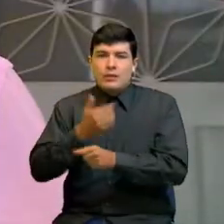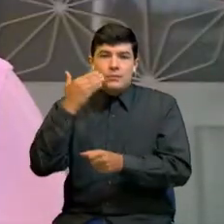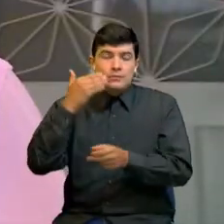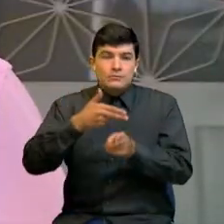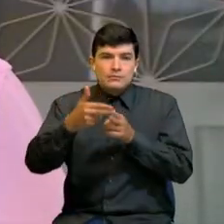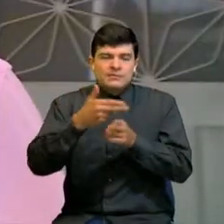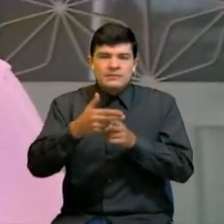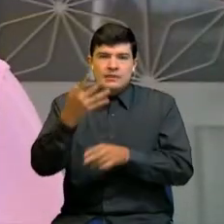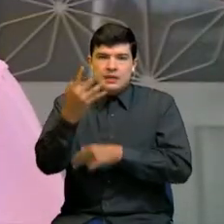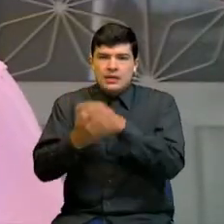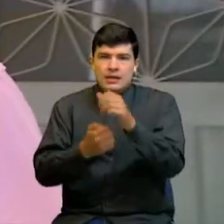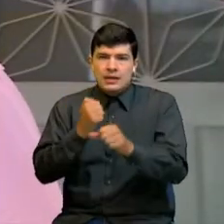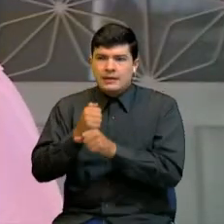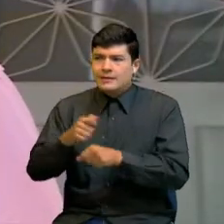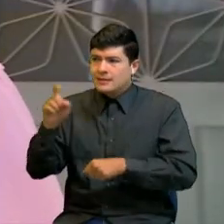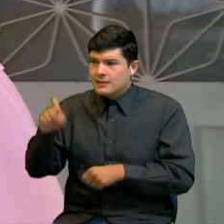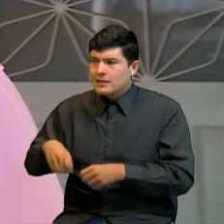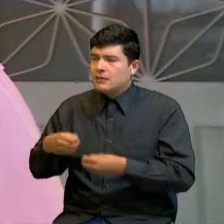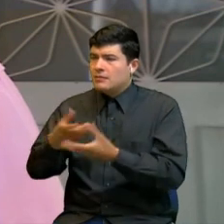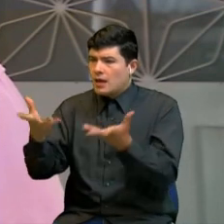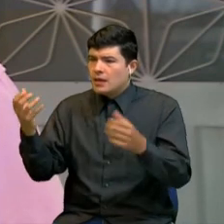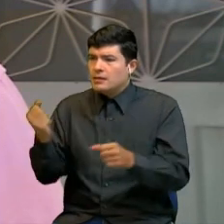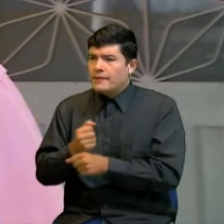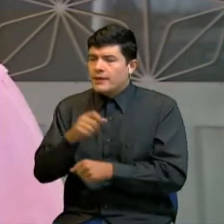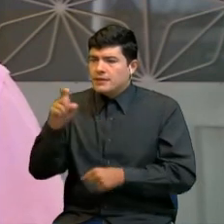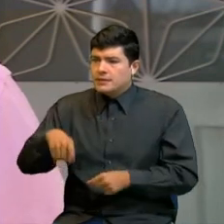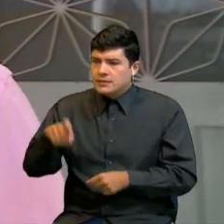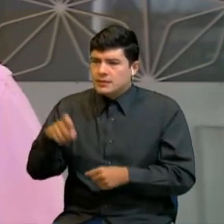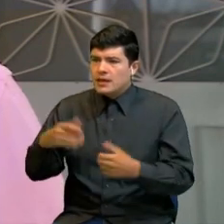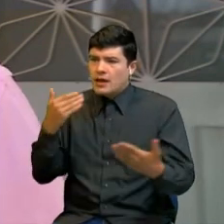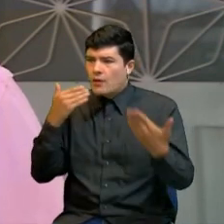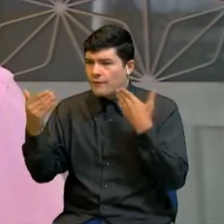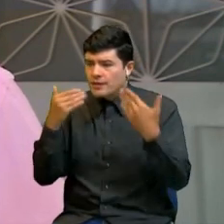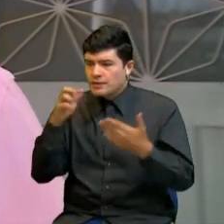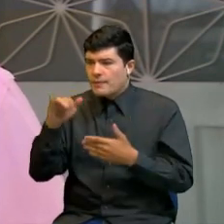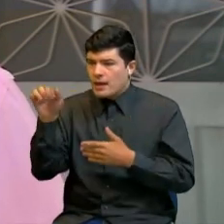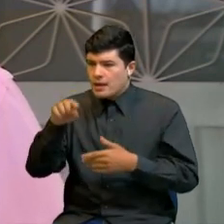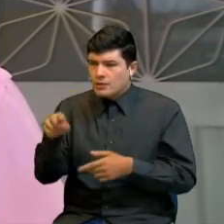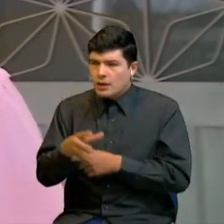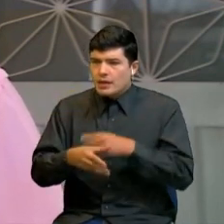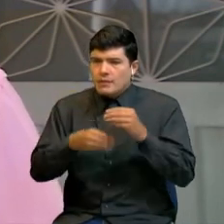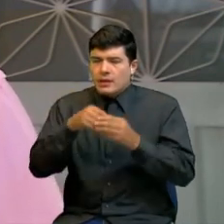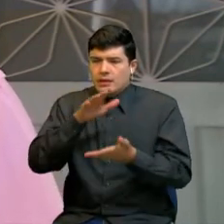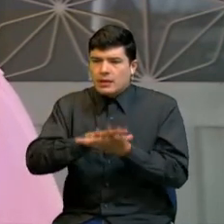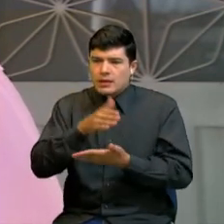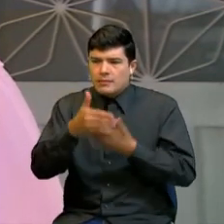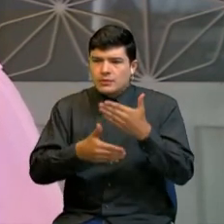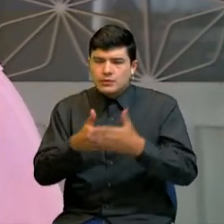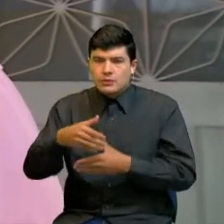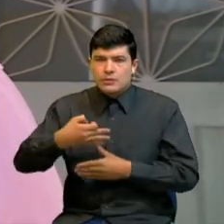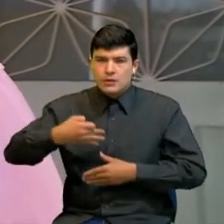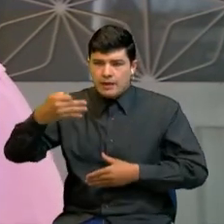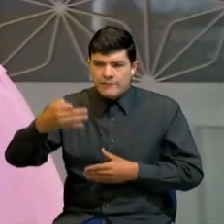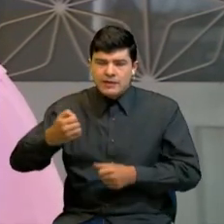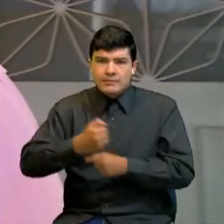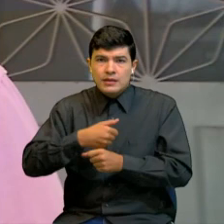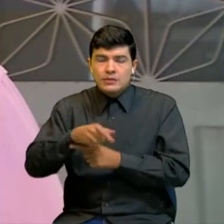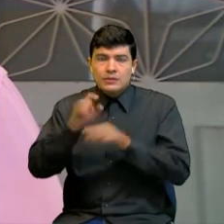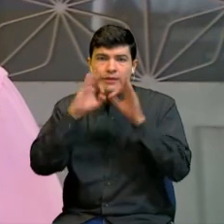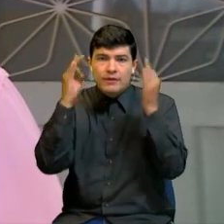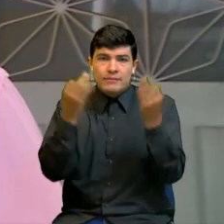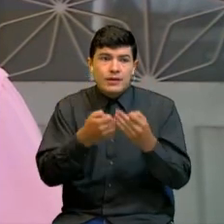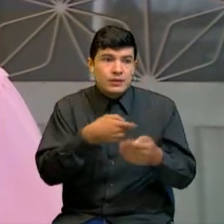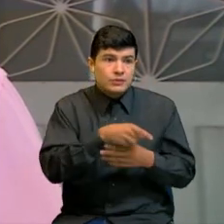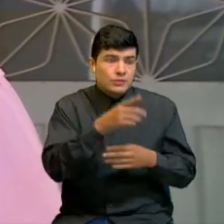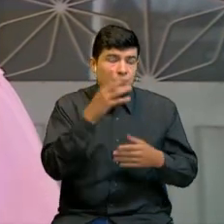fuerte en generación de empleo, necesitamos devolverle la confianza a los patienses y la tranquilidad de tener un empleo digno, o sea, para su familia. Vamos a trabajar un proyecto